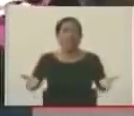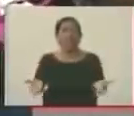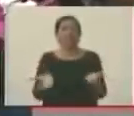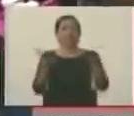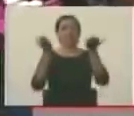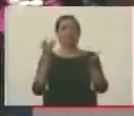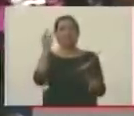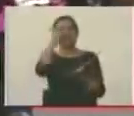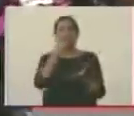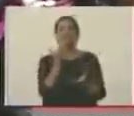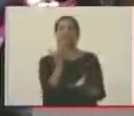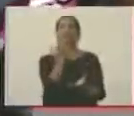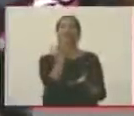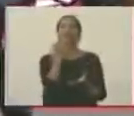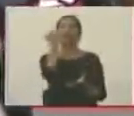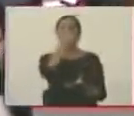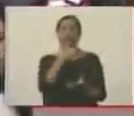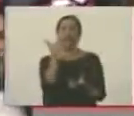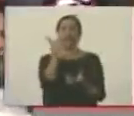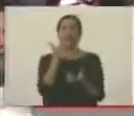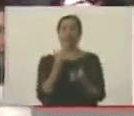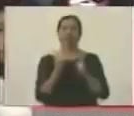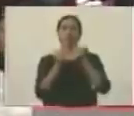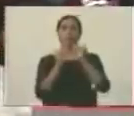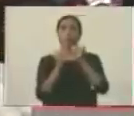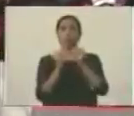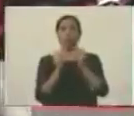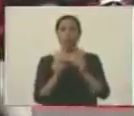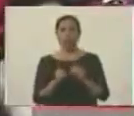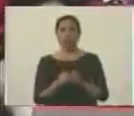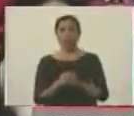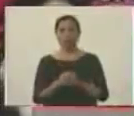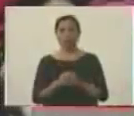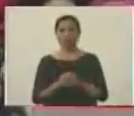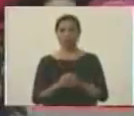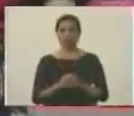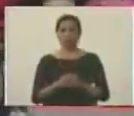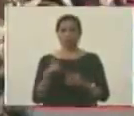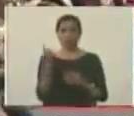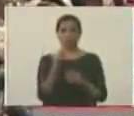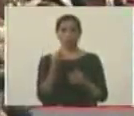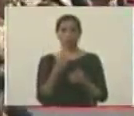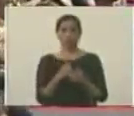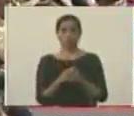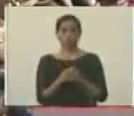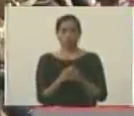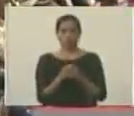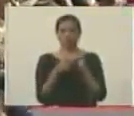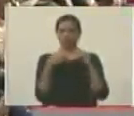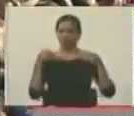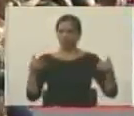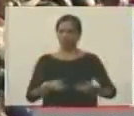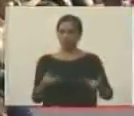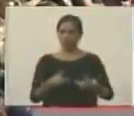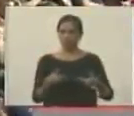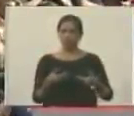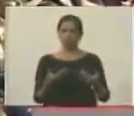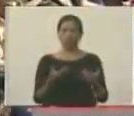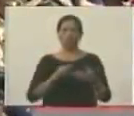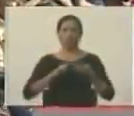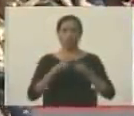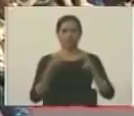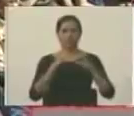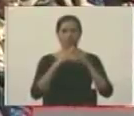cara, levantar la moral y en un solo esfuerzo unitario garantizar la paz en todo el país.